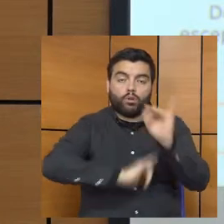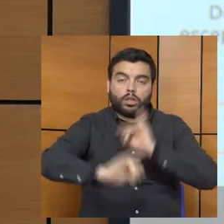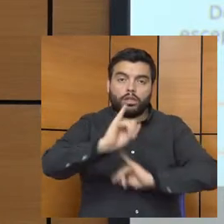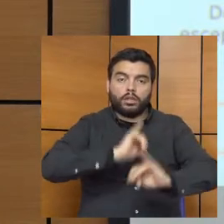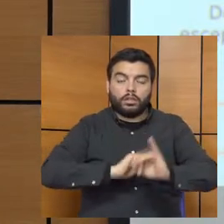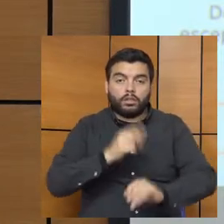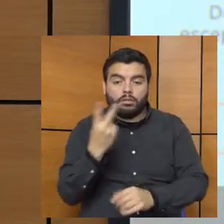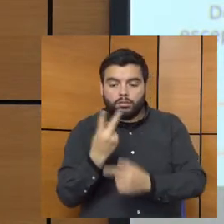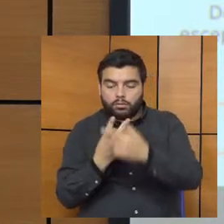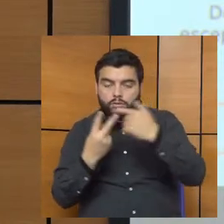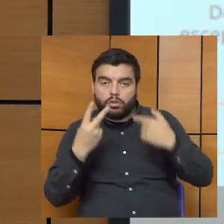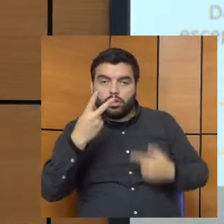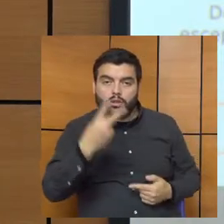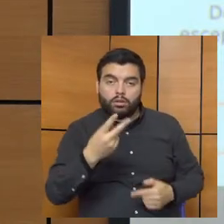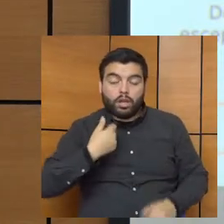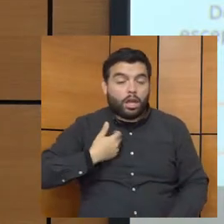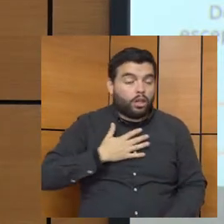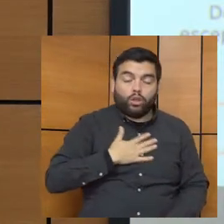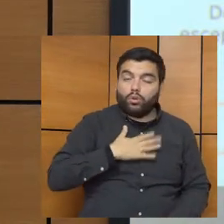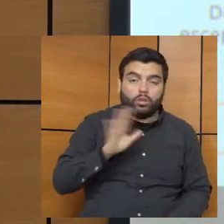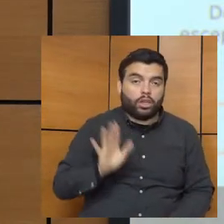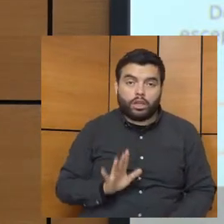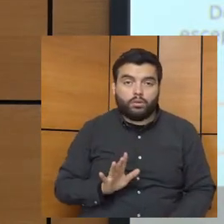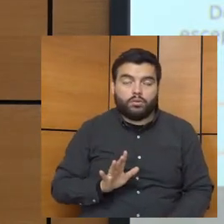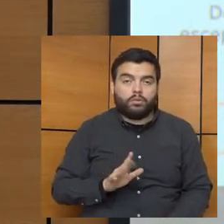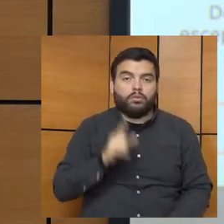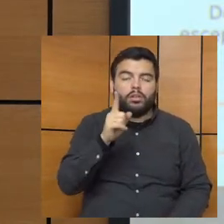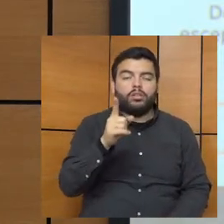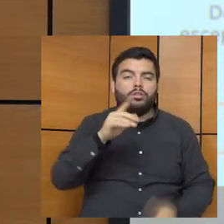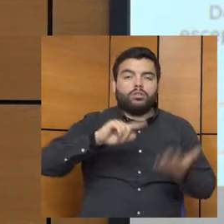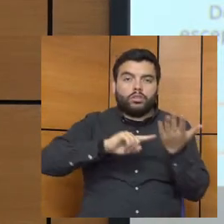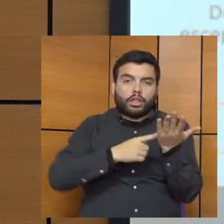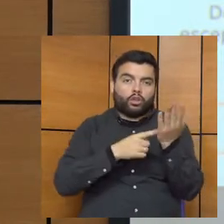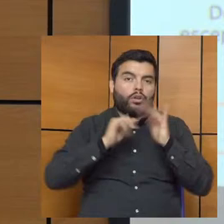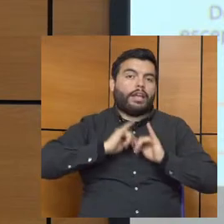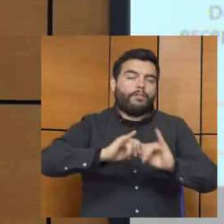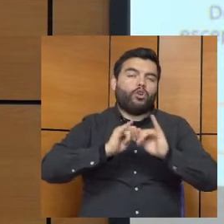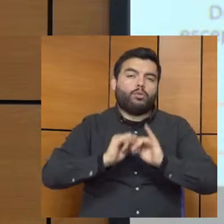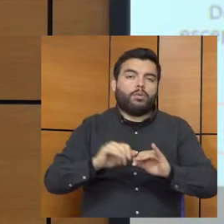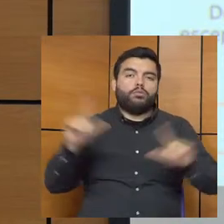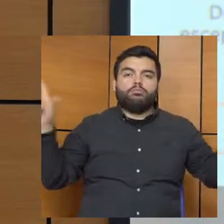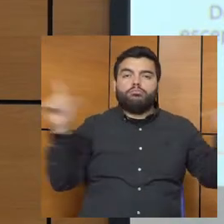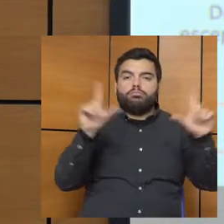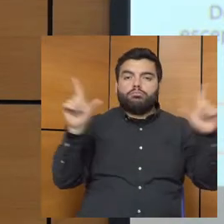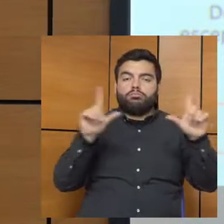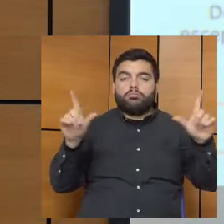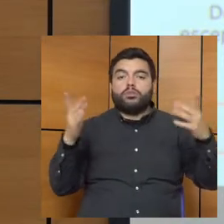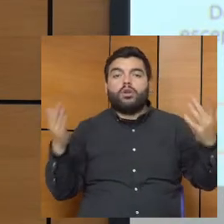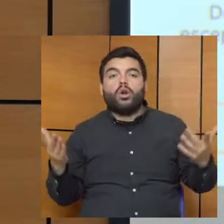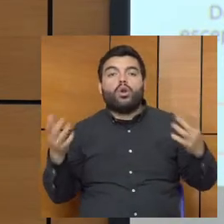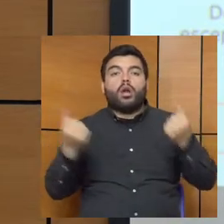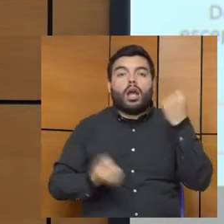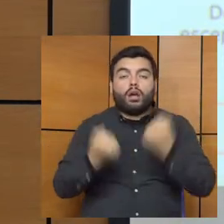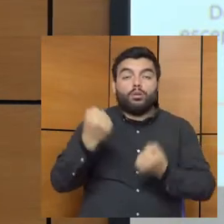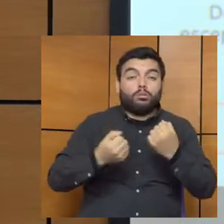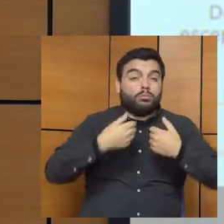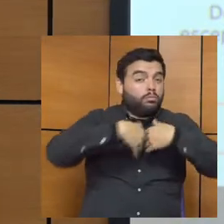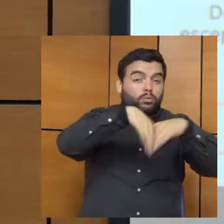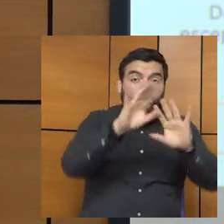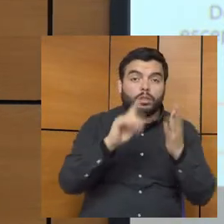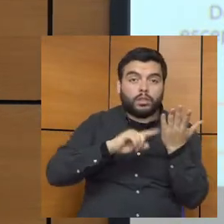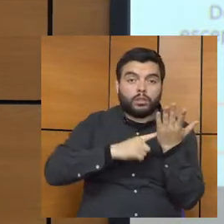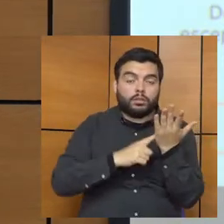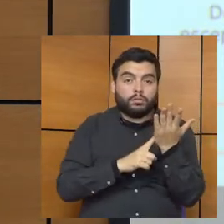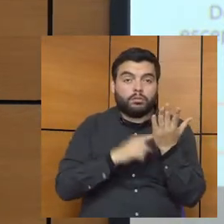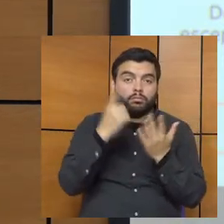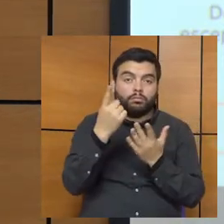hacen que yo no quiero usar tecnología. Y aquí no estaba hablando de tecnología de información, sino estaba hablando de televisores, de automóviles, cualquier tipo. Es